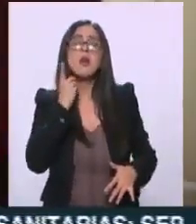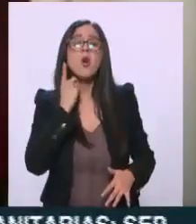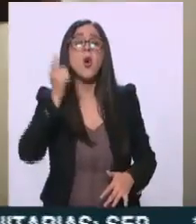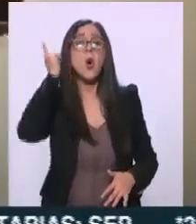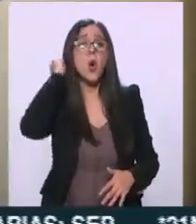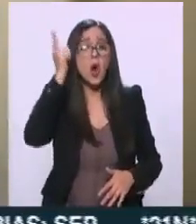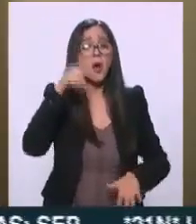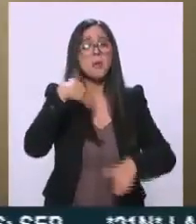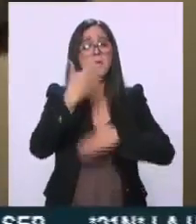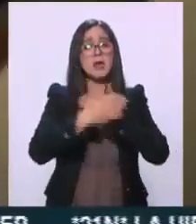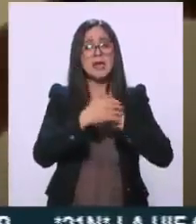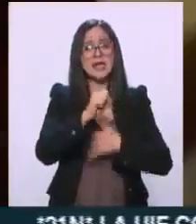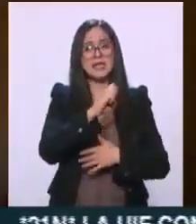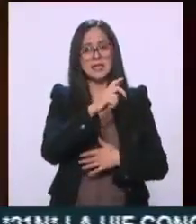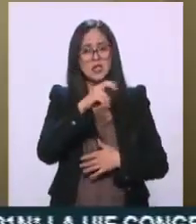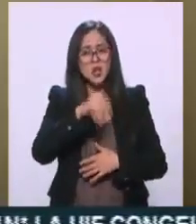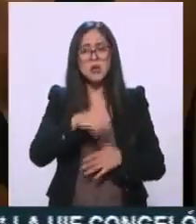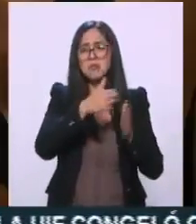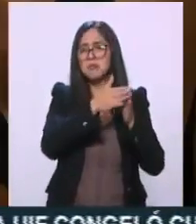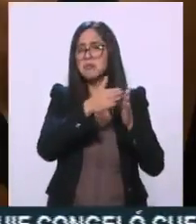sesión extraordinaria que podría llevarse